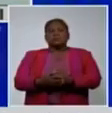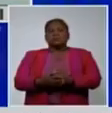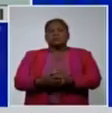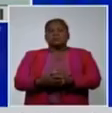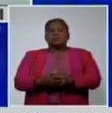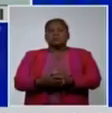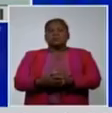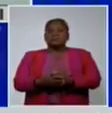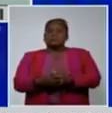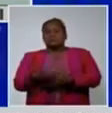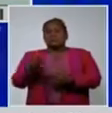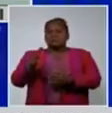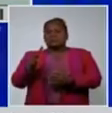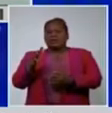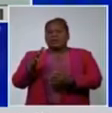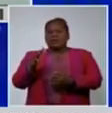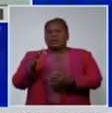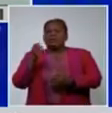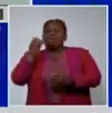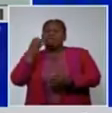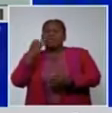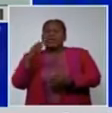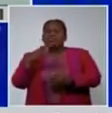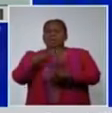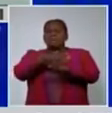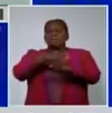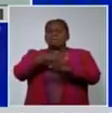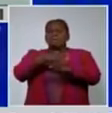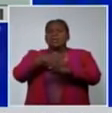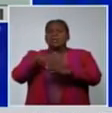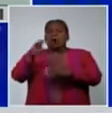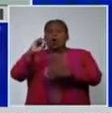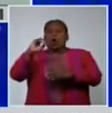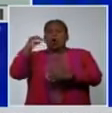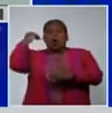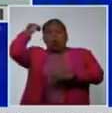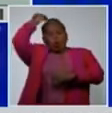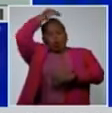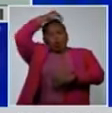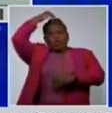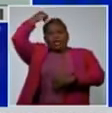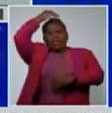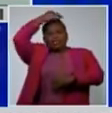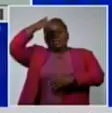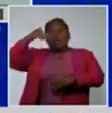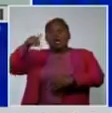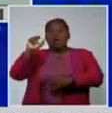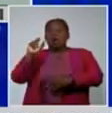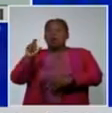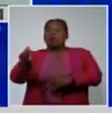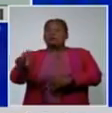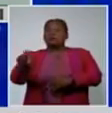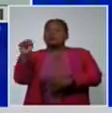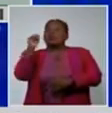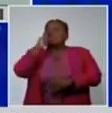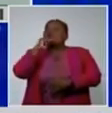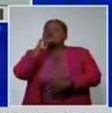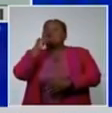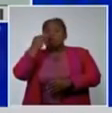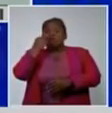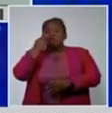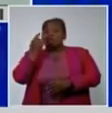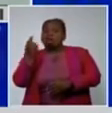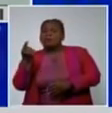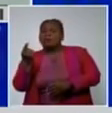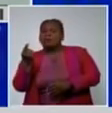la región del medio oriente y por último los huertos prácticamente no se ve en azul también